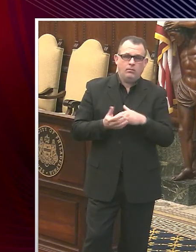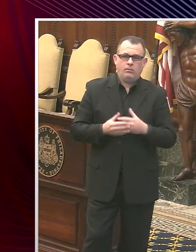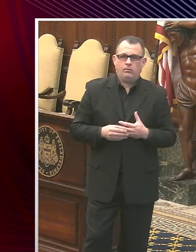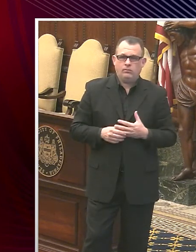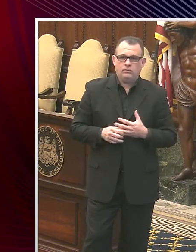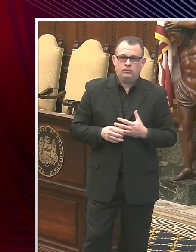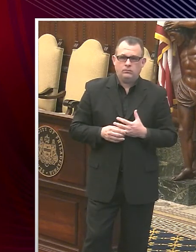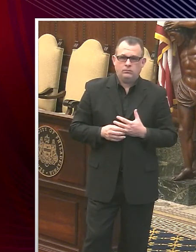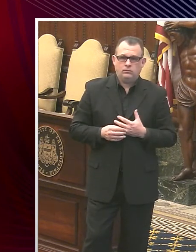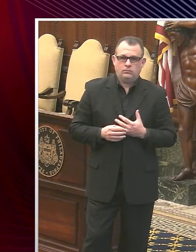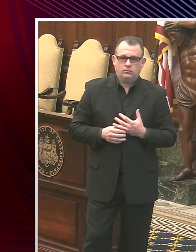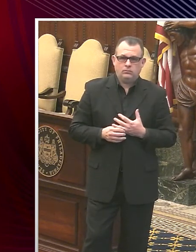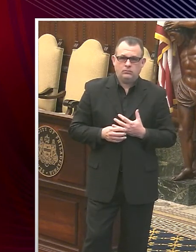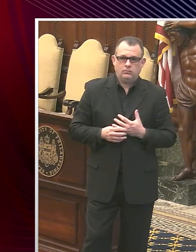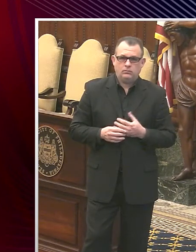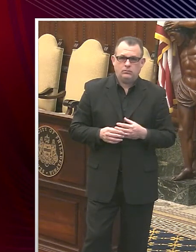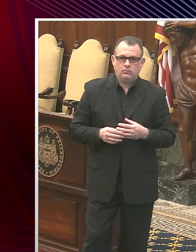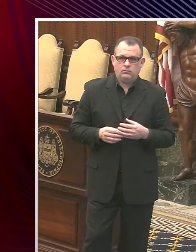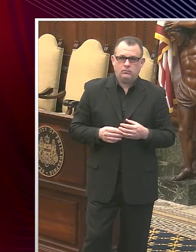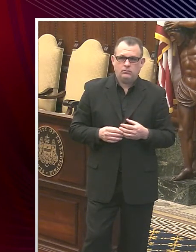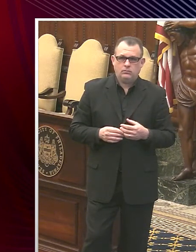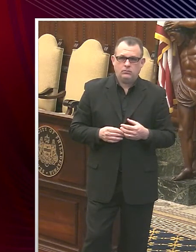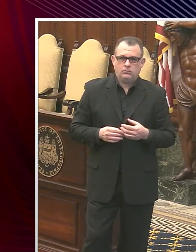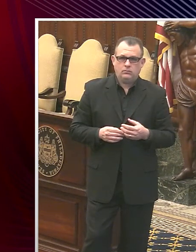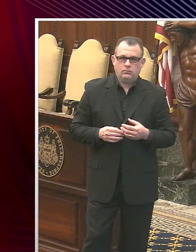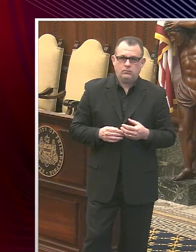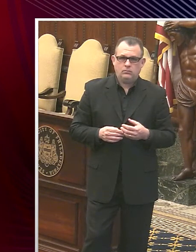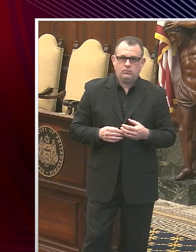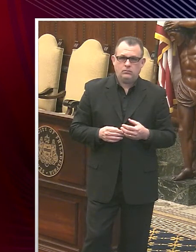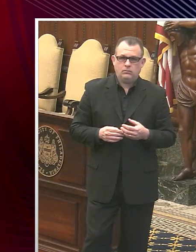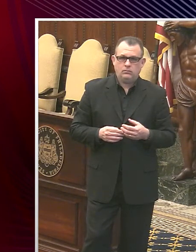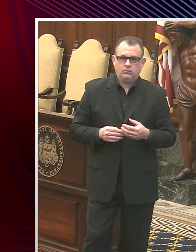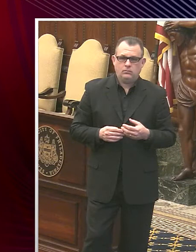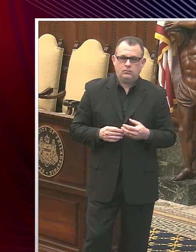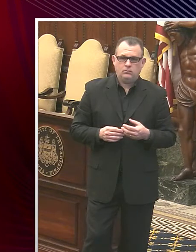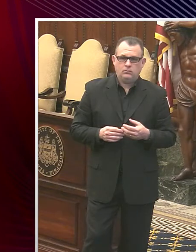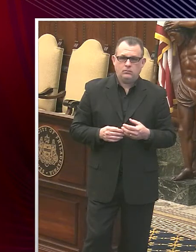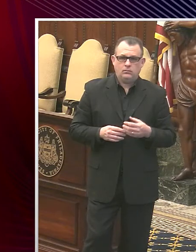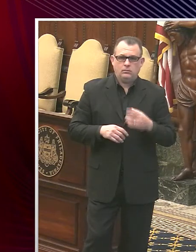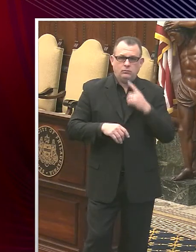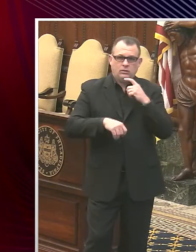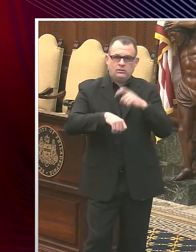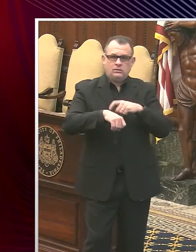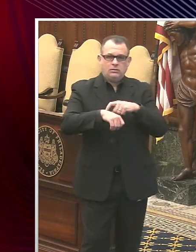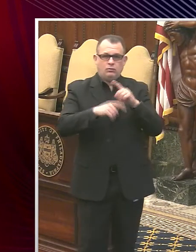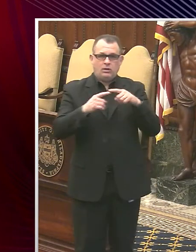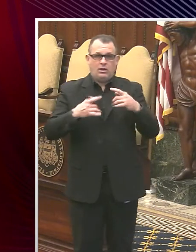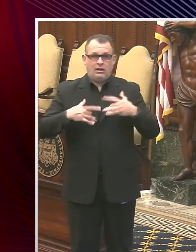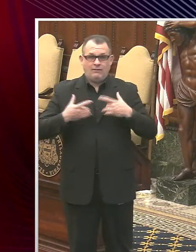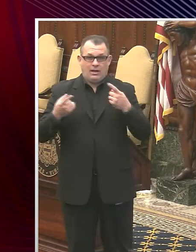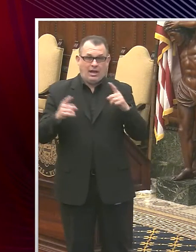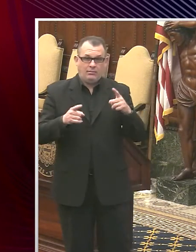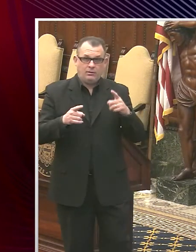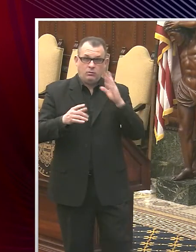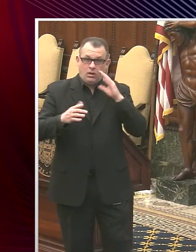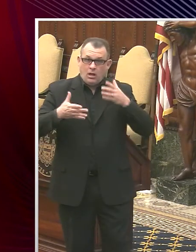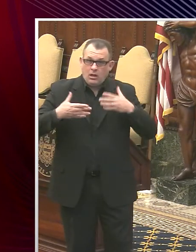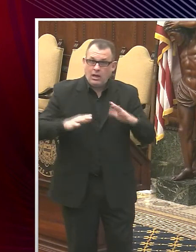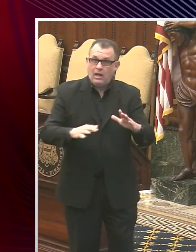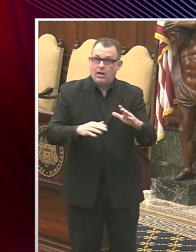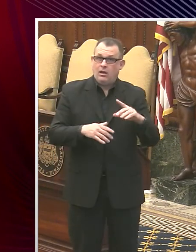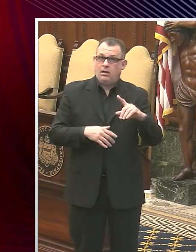eventos. Is there then a date associated with a time when events will be allowed, will start back